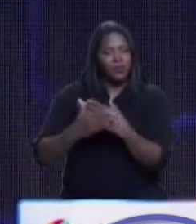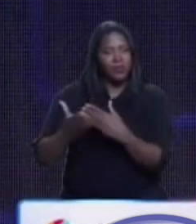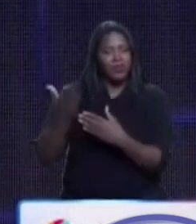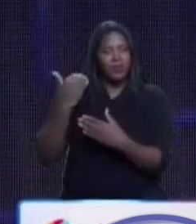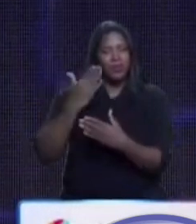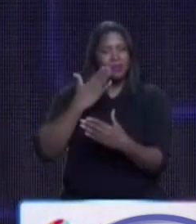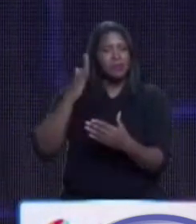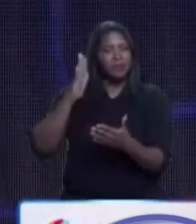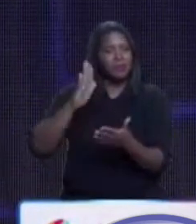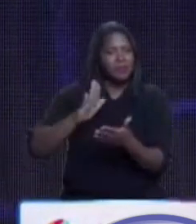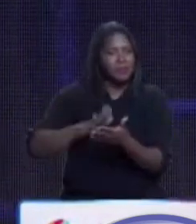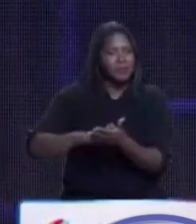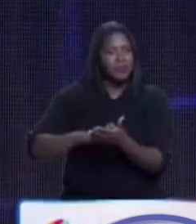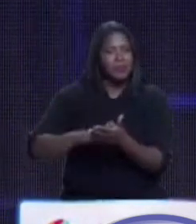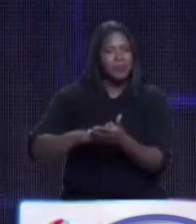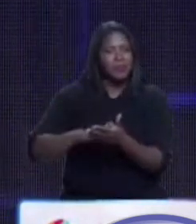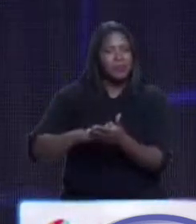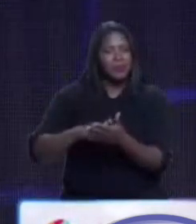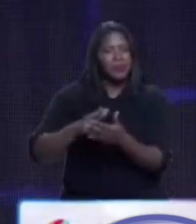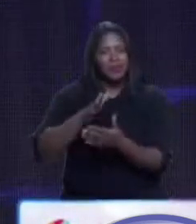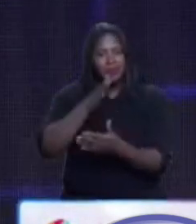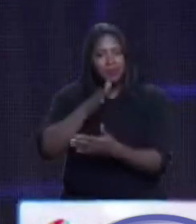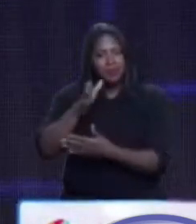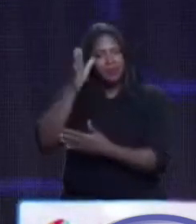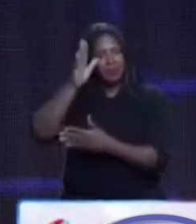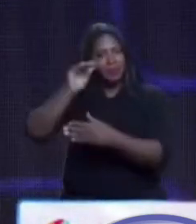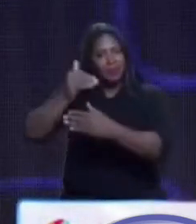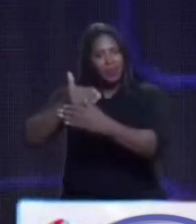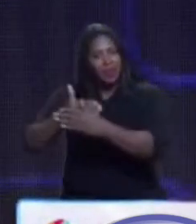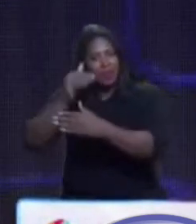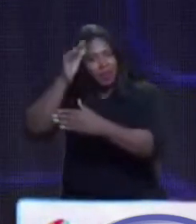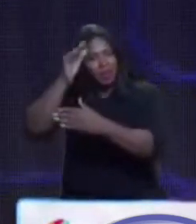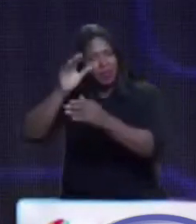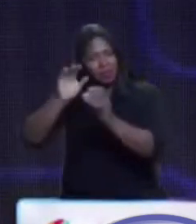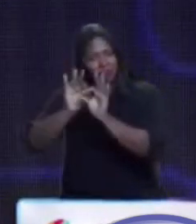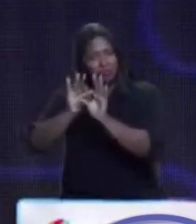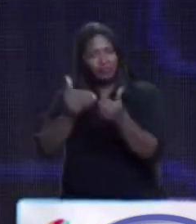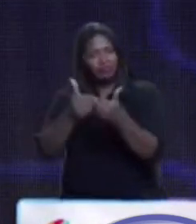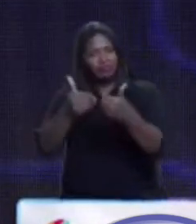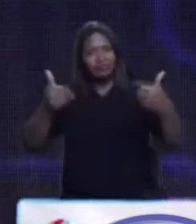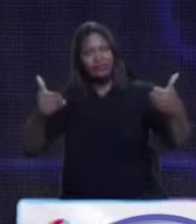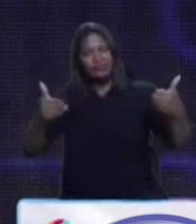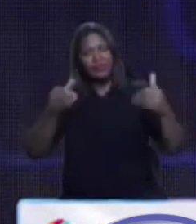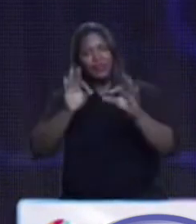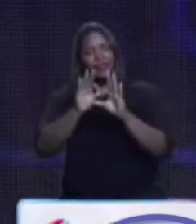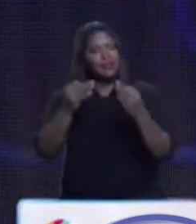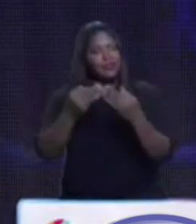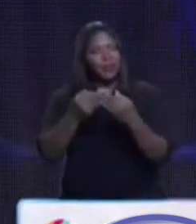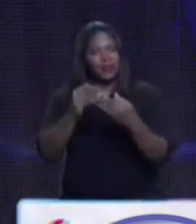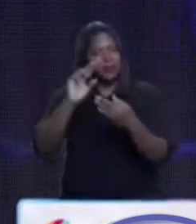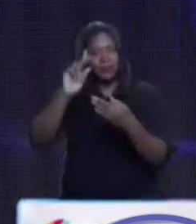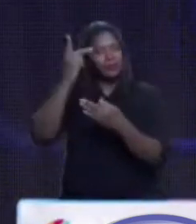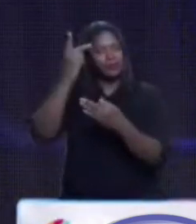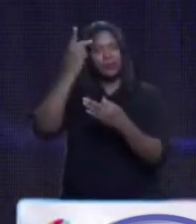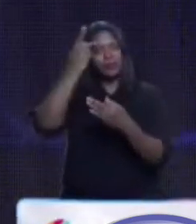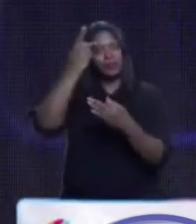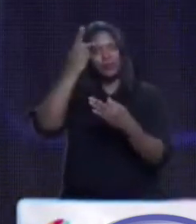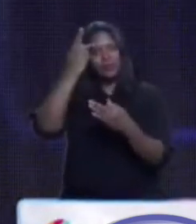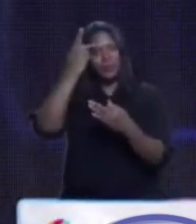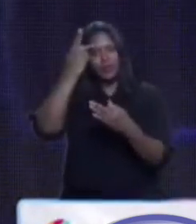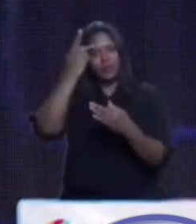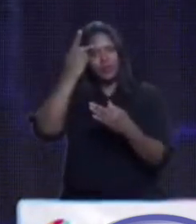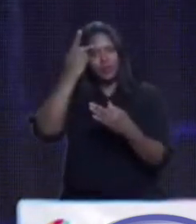mala práctica de querer sembrar cizañas entre un padre y un hijo y pretender dividir toda una familia. No todo en política se vale para querer ganar un cargo